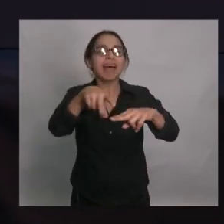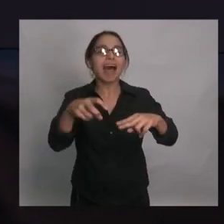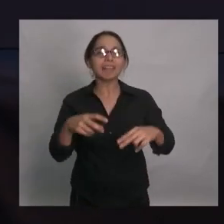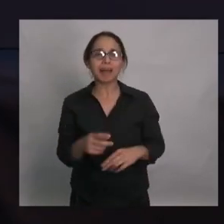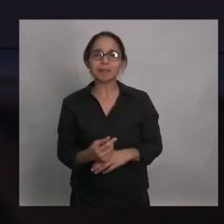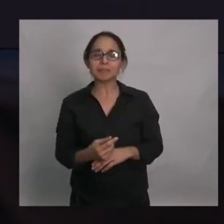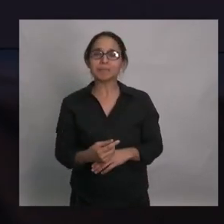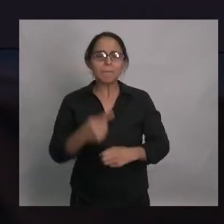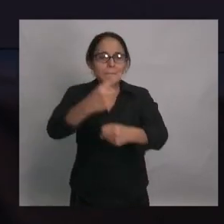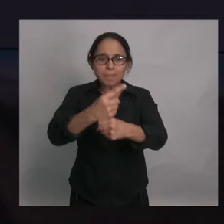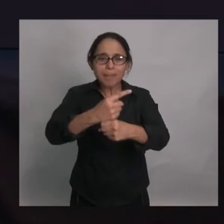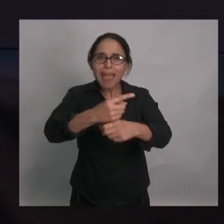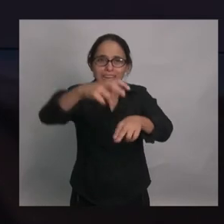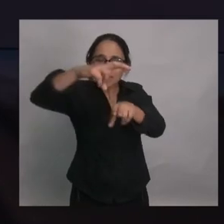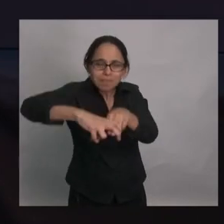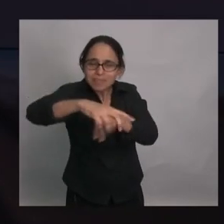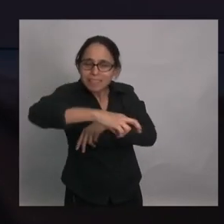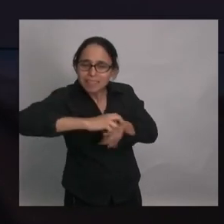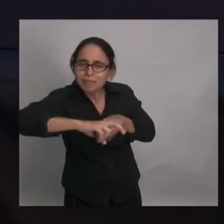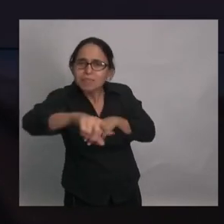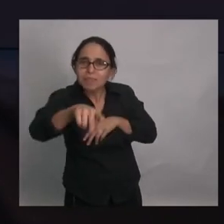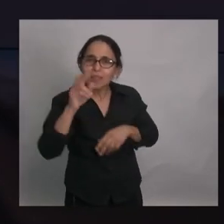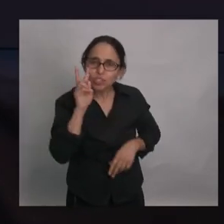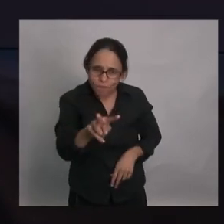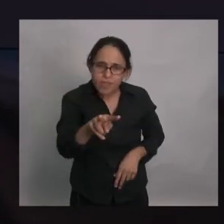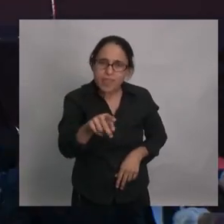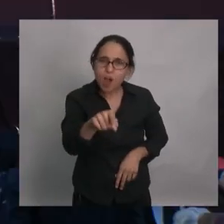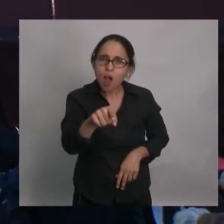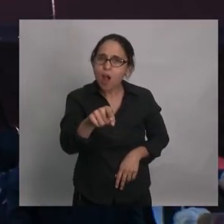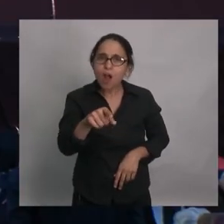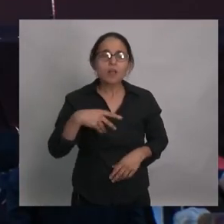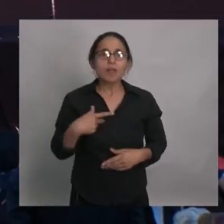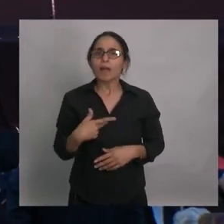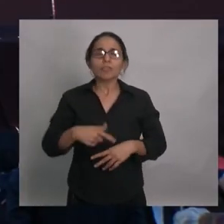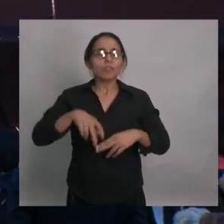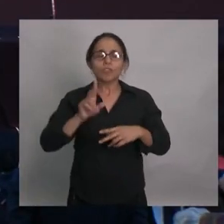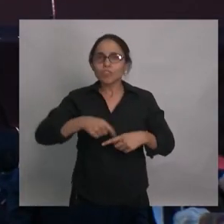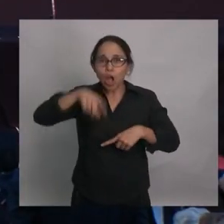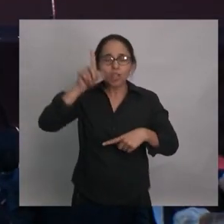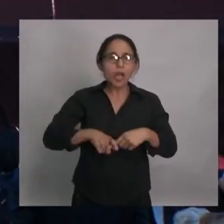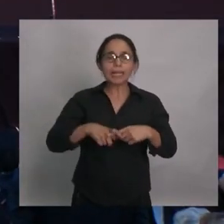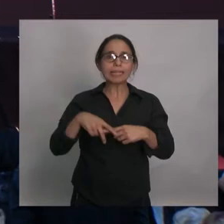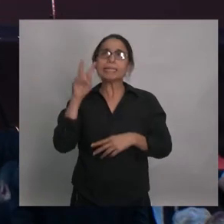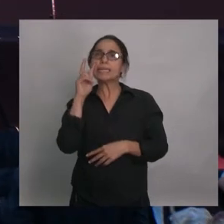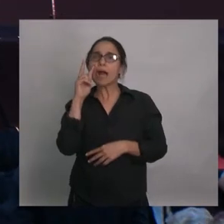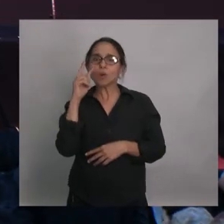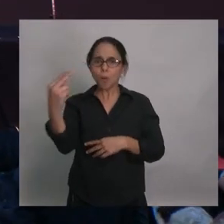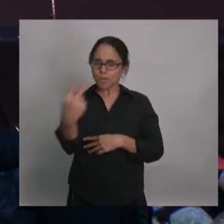y que acompañó todo este evento sentada abanicándose mirándonos